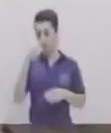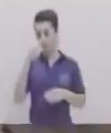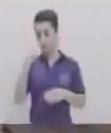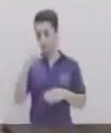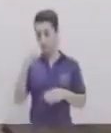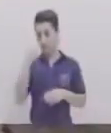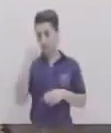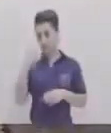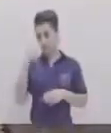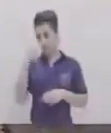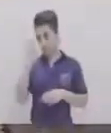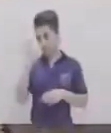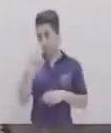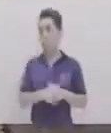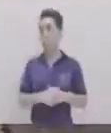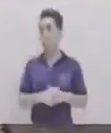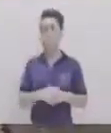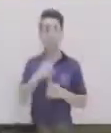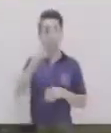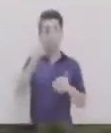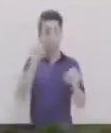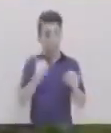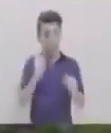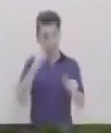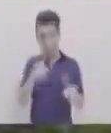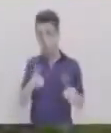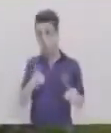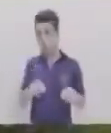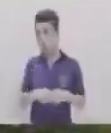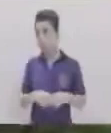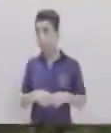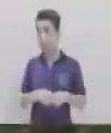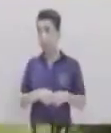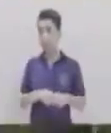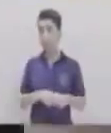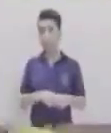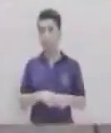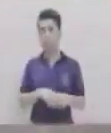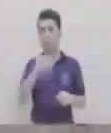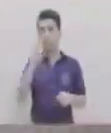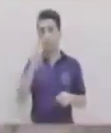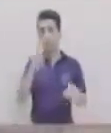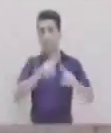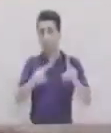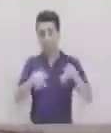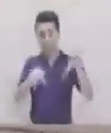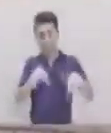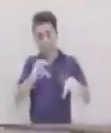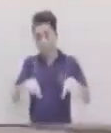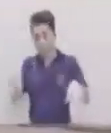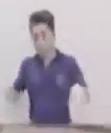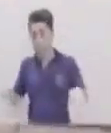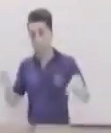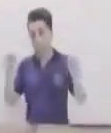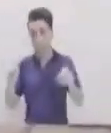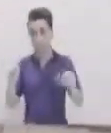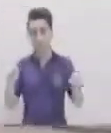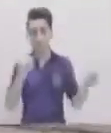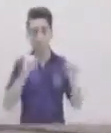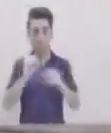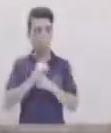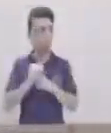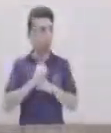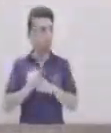para poder estar al máximo para los ejercicios. Y tú puedes colocar tres instrumentos para